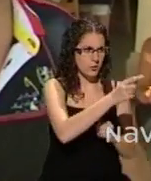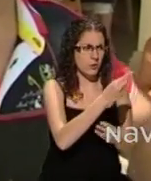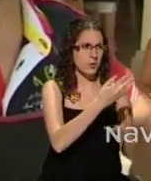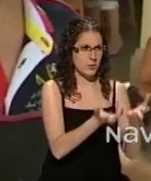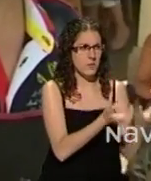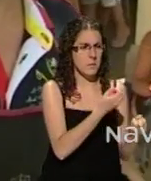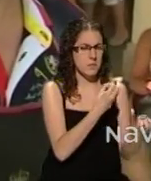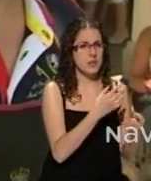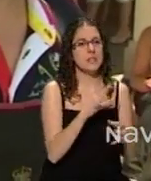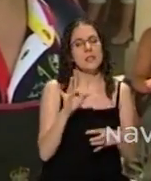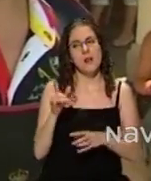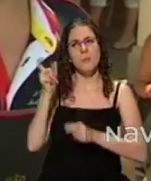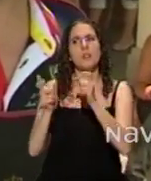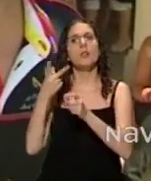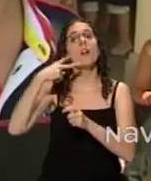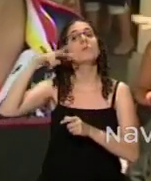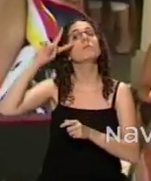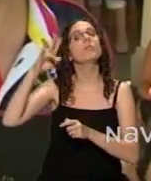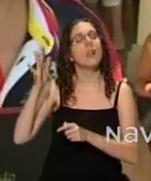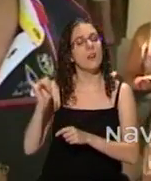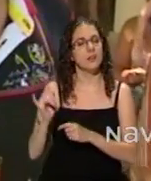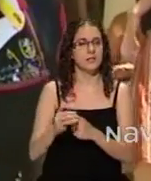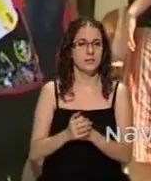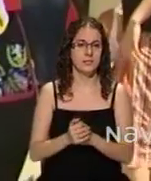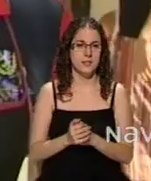hay experimentados, que bueno, pero bueno,